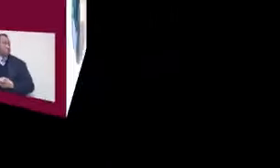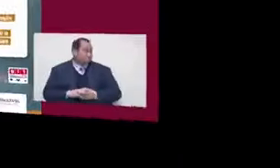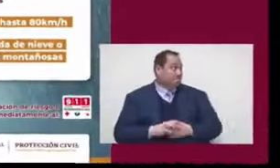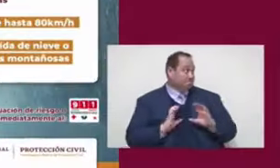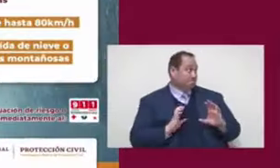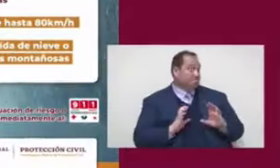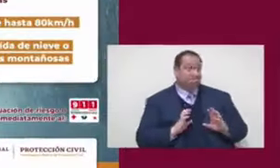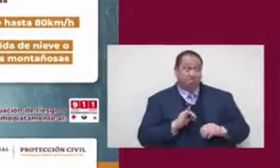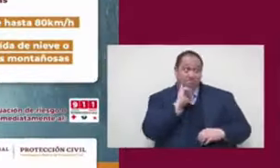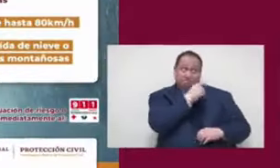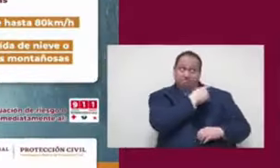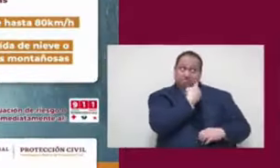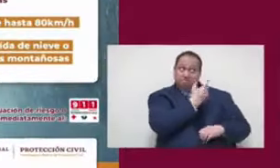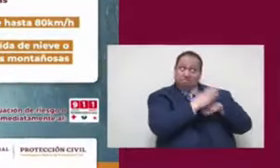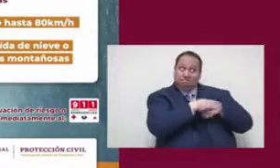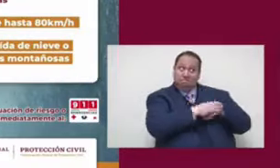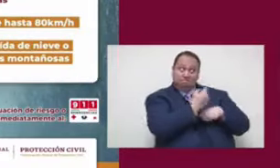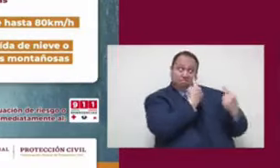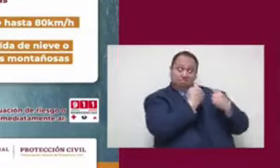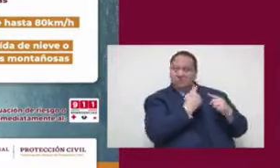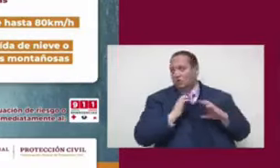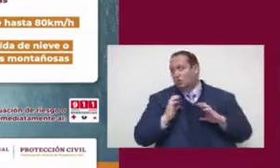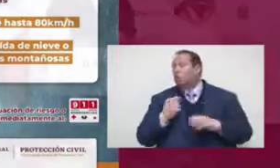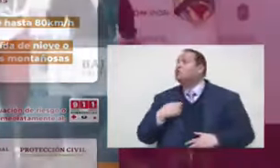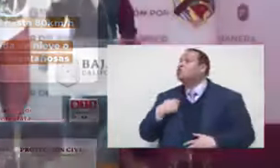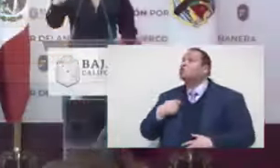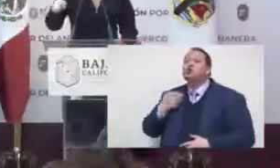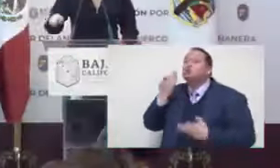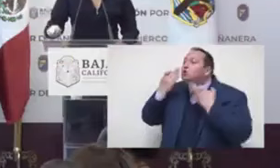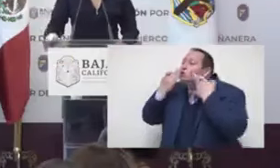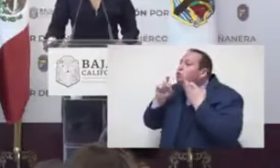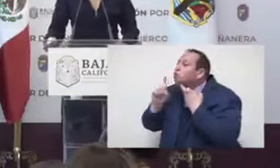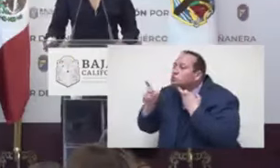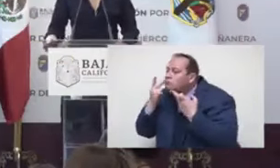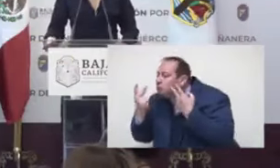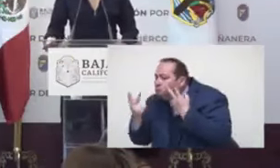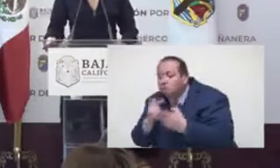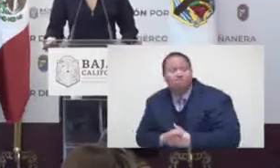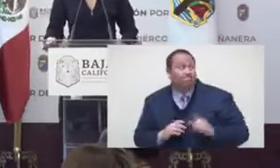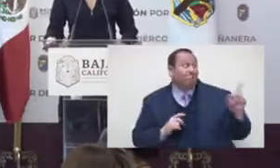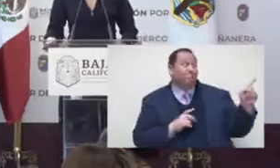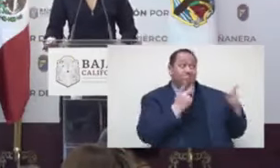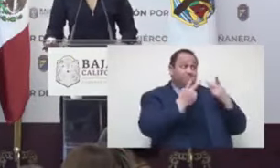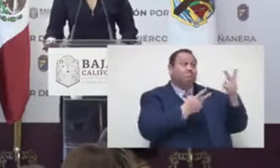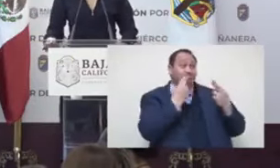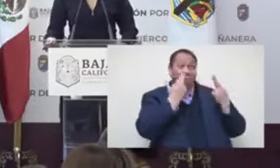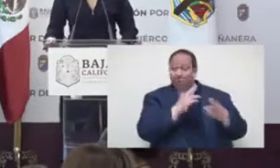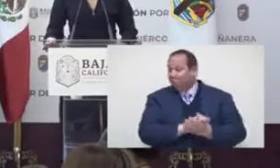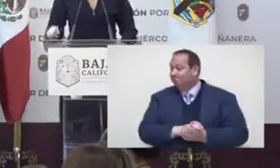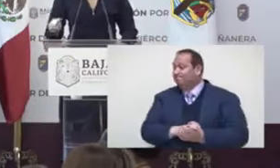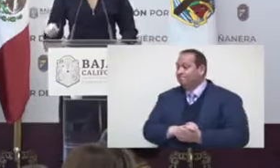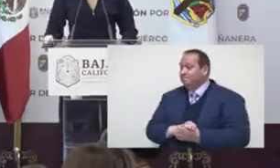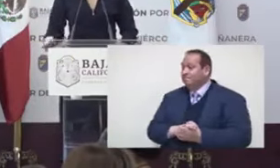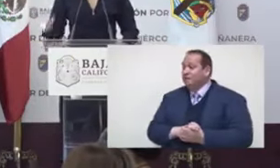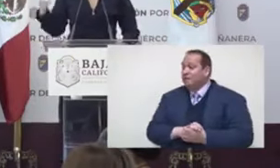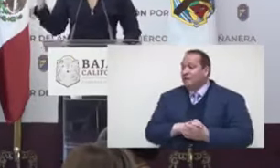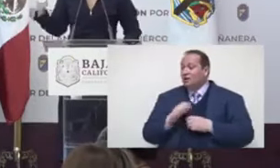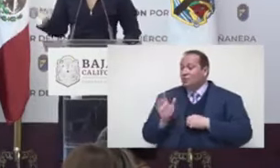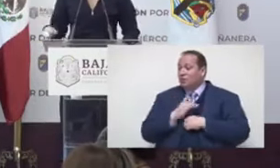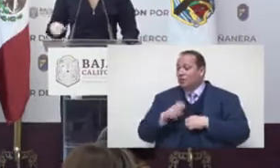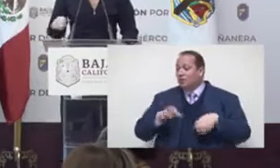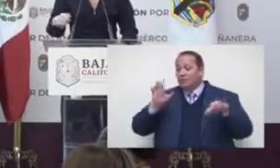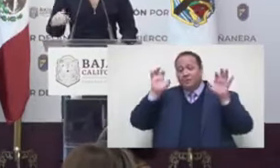Aquí la jefa está con mucho cuidado. Yo voy. Va y la reviso. Y la reviso. Así es. Durante las lluvias.